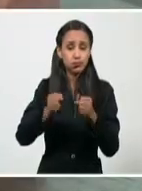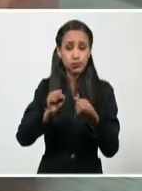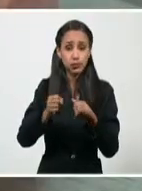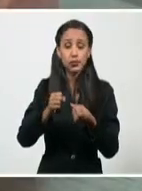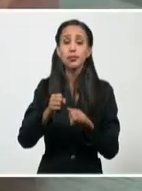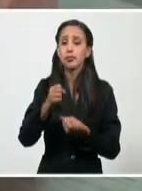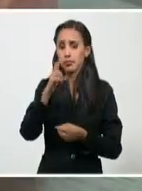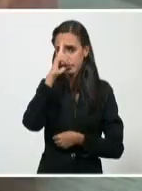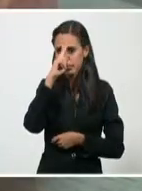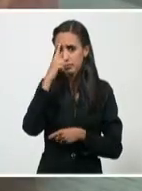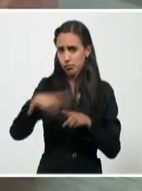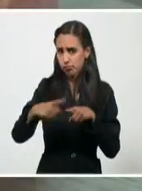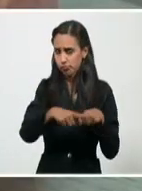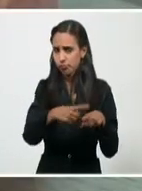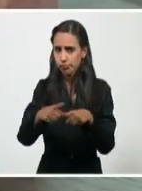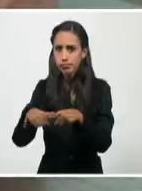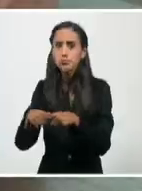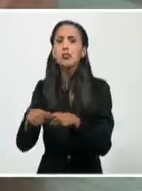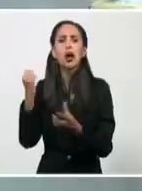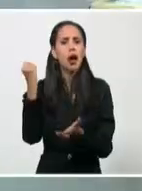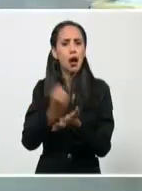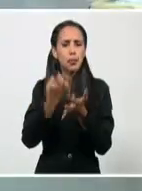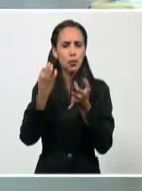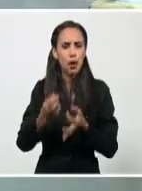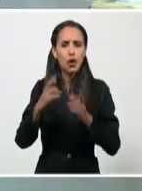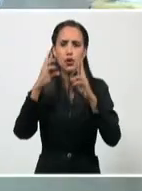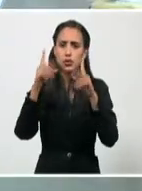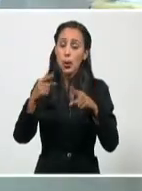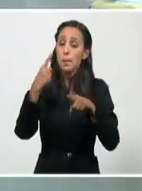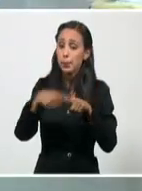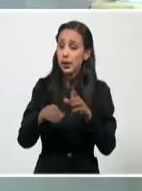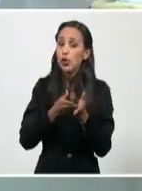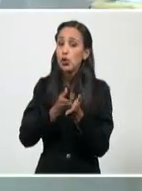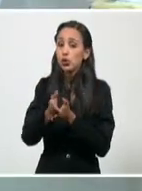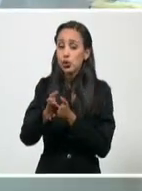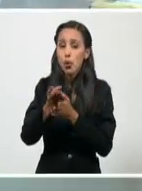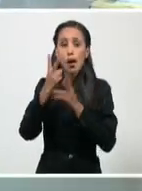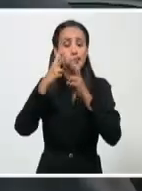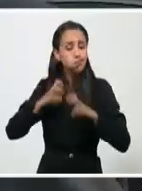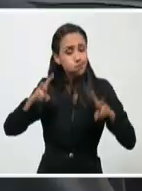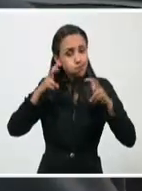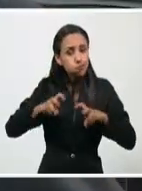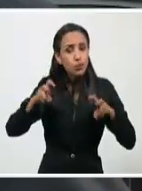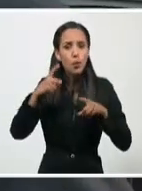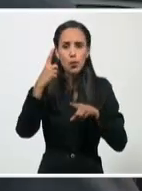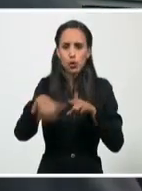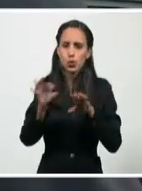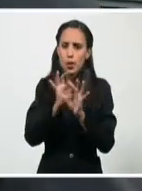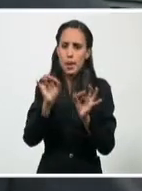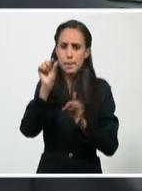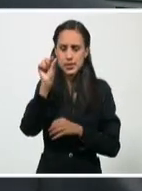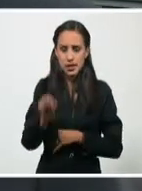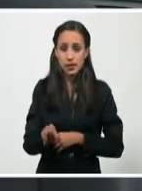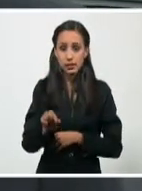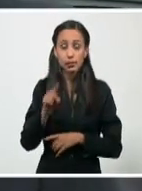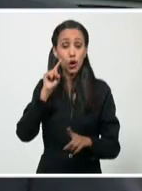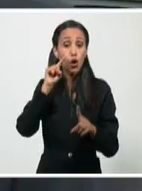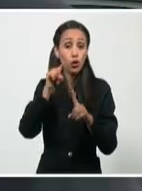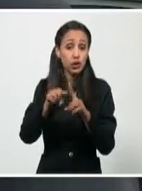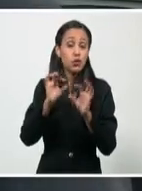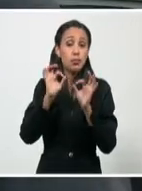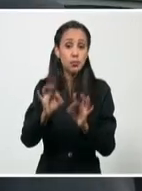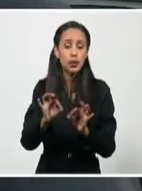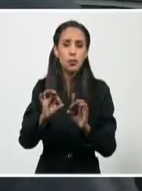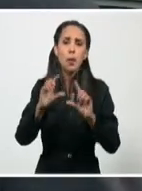resultados, los cuales continúan siendo analizados por expertos de varias disciplinas. El propósito planteado ha sido acortar